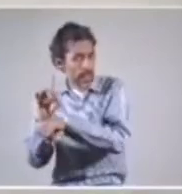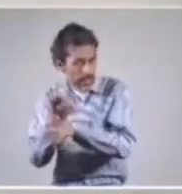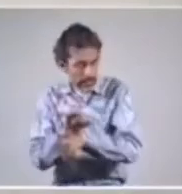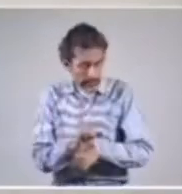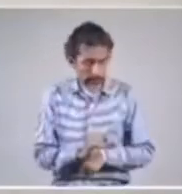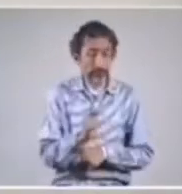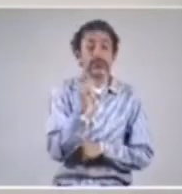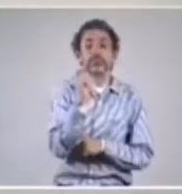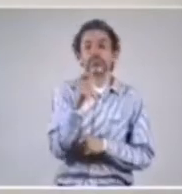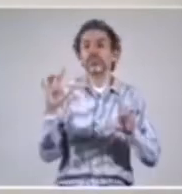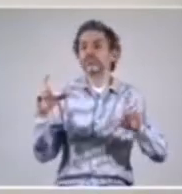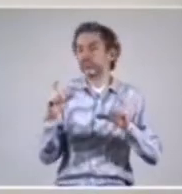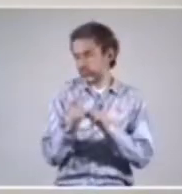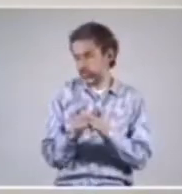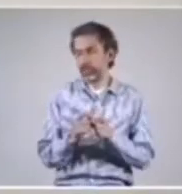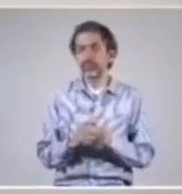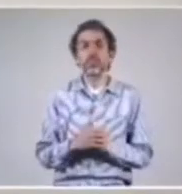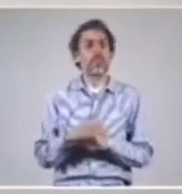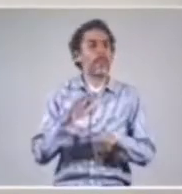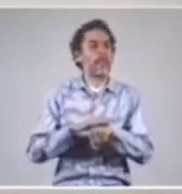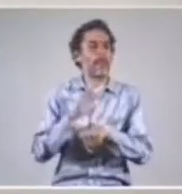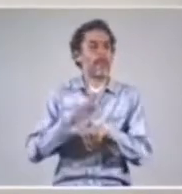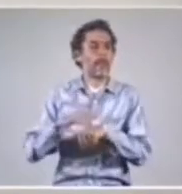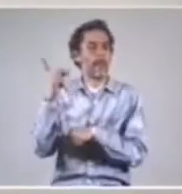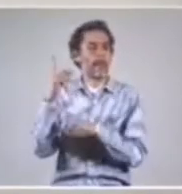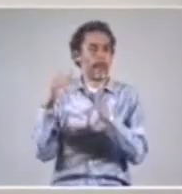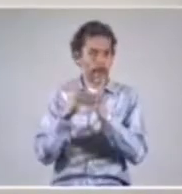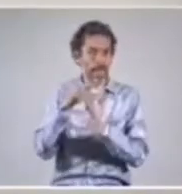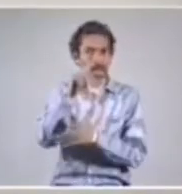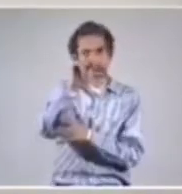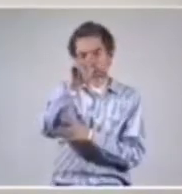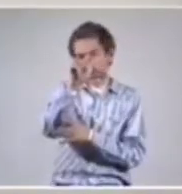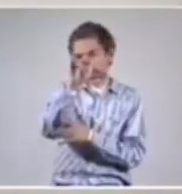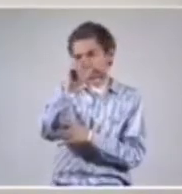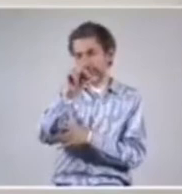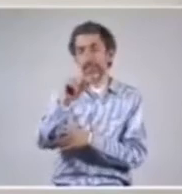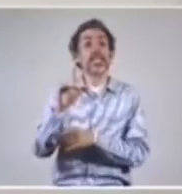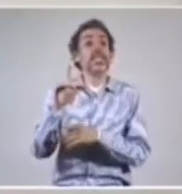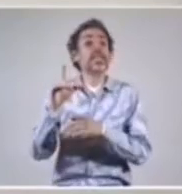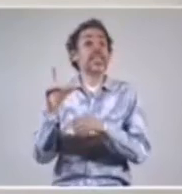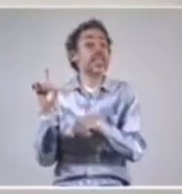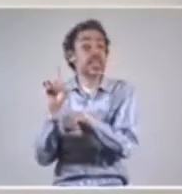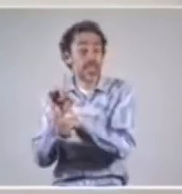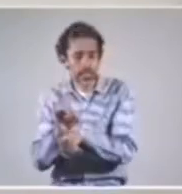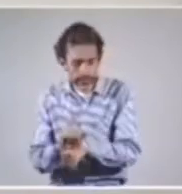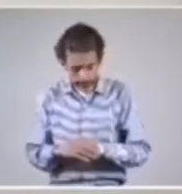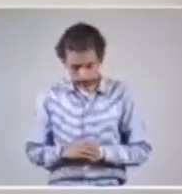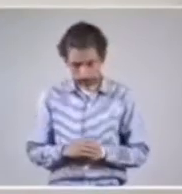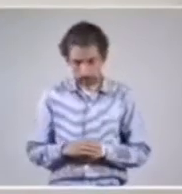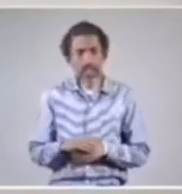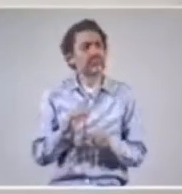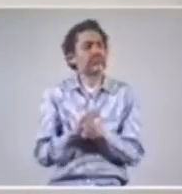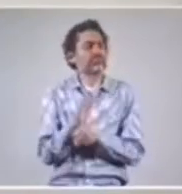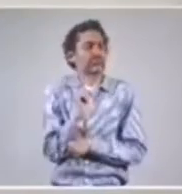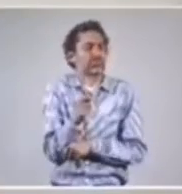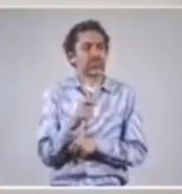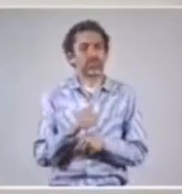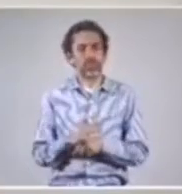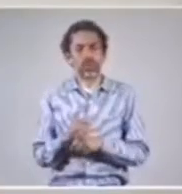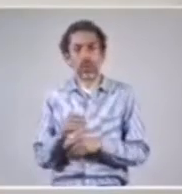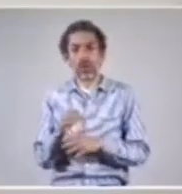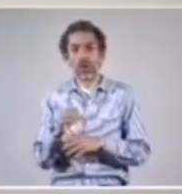una reducción de poco más de 1.000 toneladas diarias, que no solamente es disminución en términos de lo que se